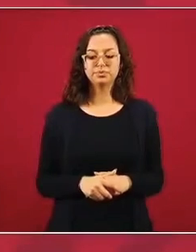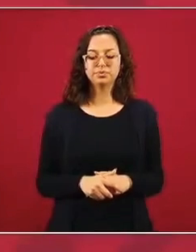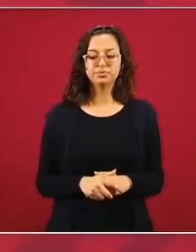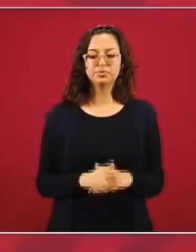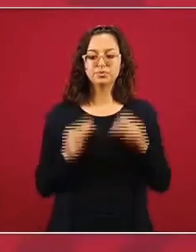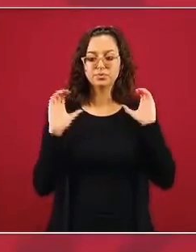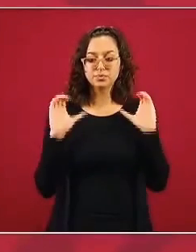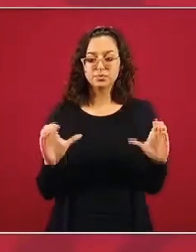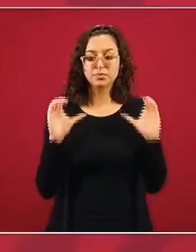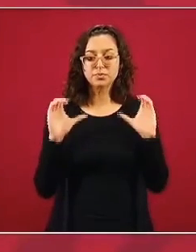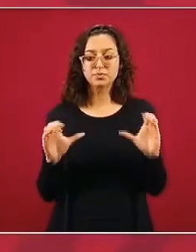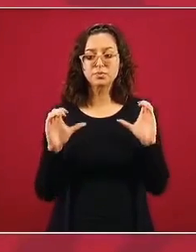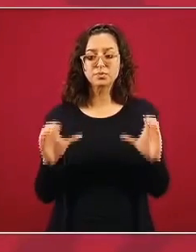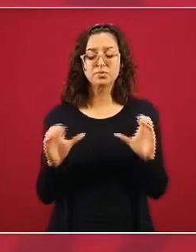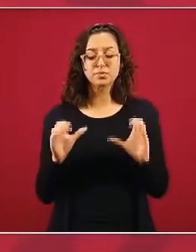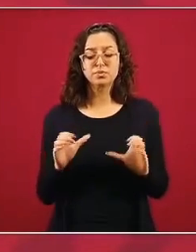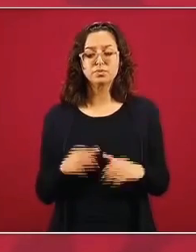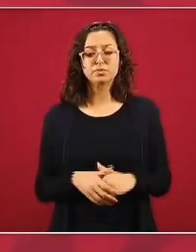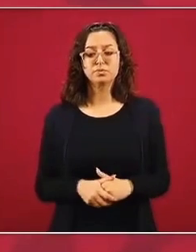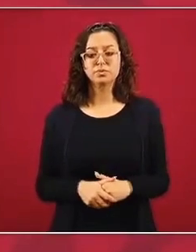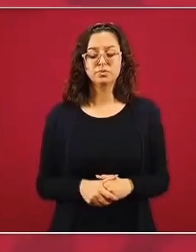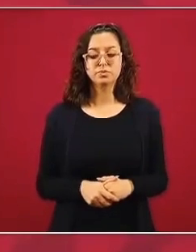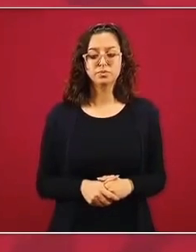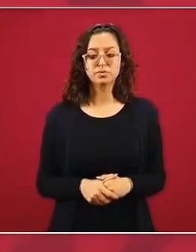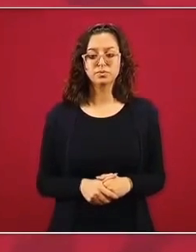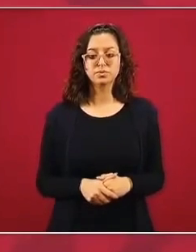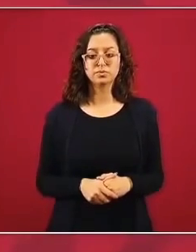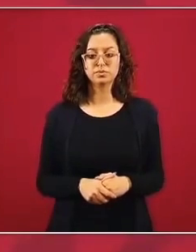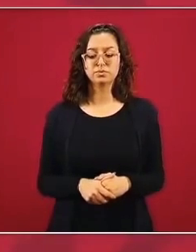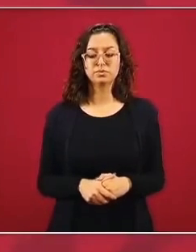de cuidarnos.